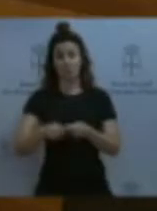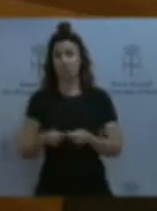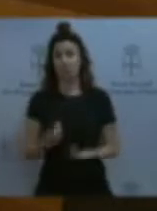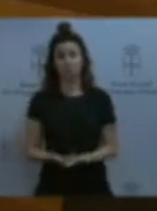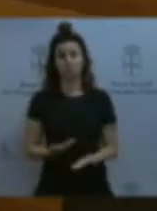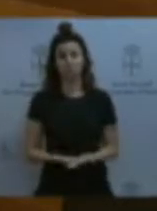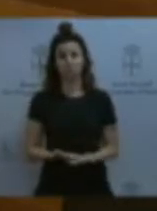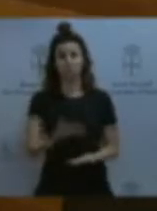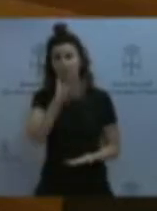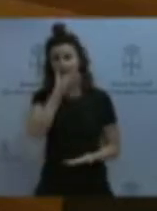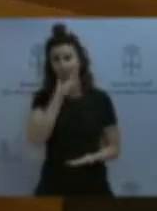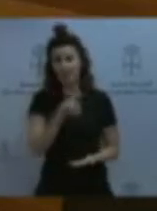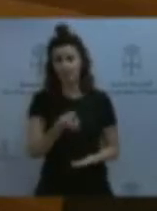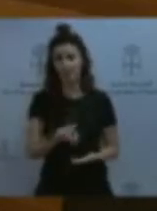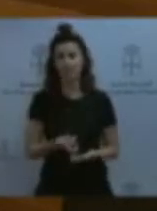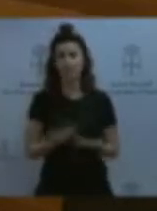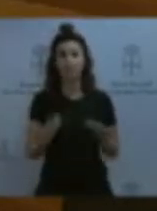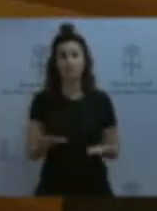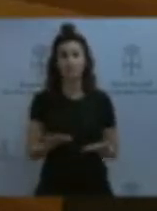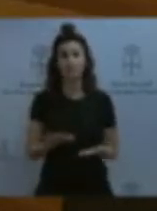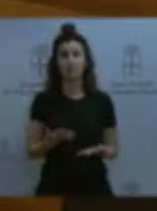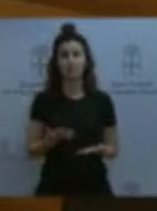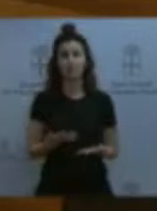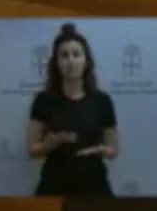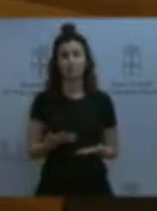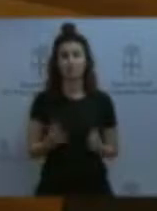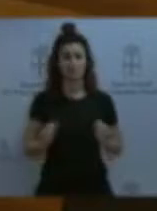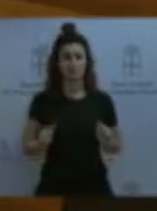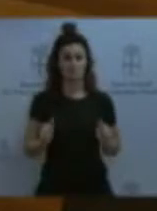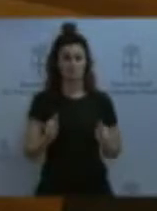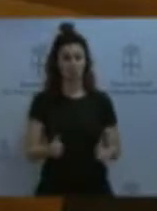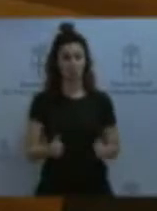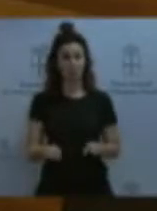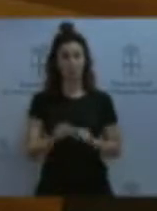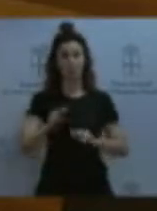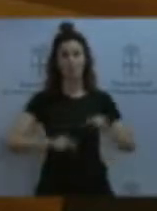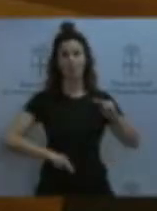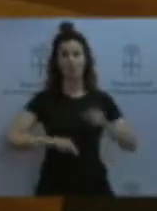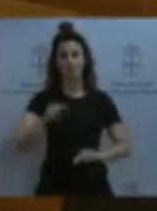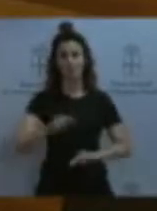Pruebas de que está poniendo en marcha las obras que permiten el trasiego de los almacenes